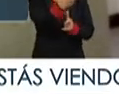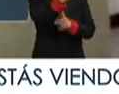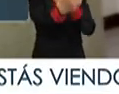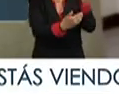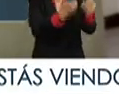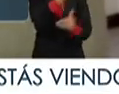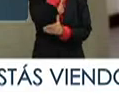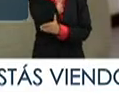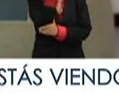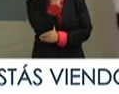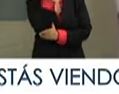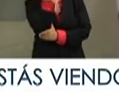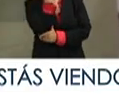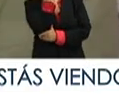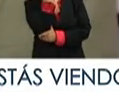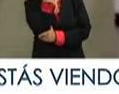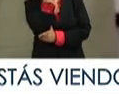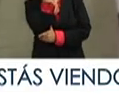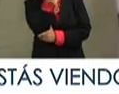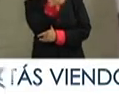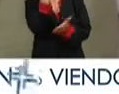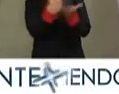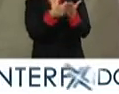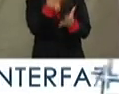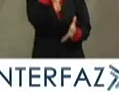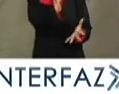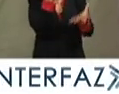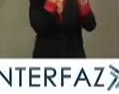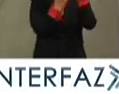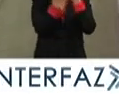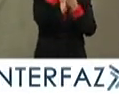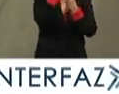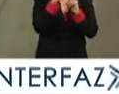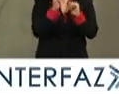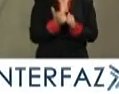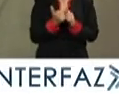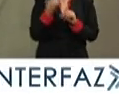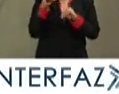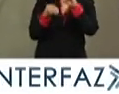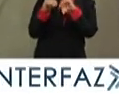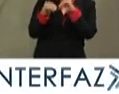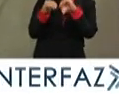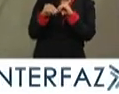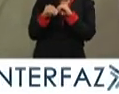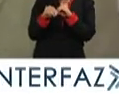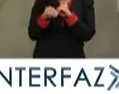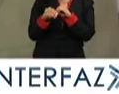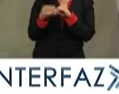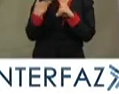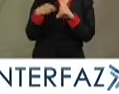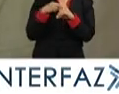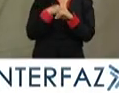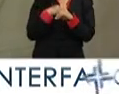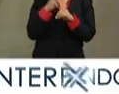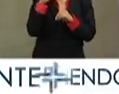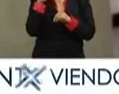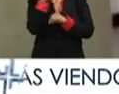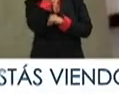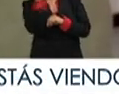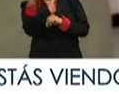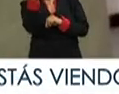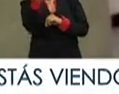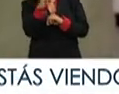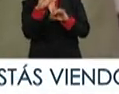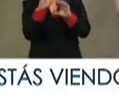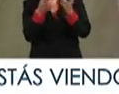que tiene un alumno dentro de su formación como artista plástico, ¿no? Lo que nosotros podemos ver, una